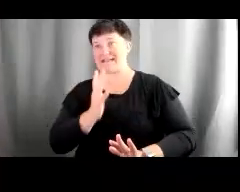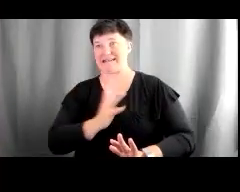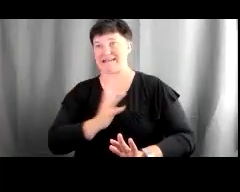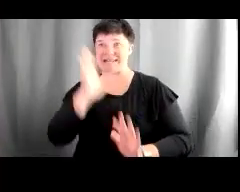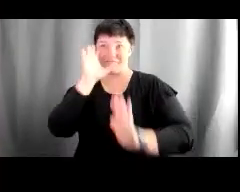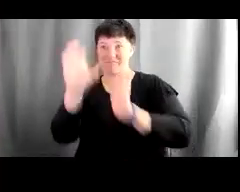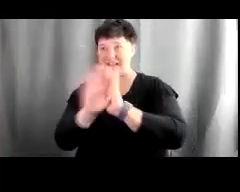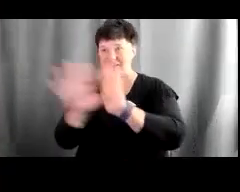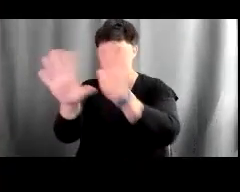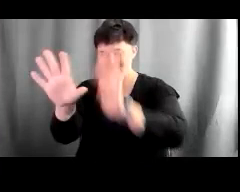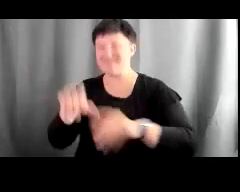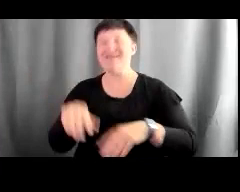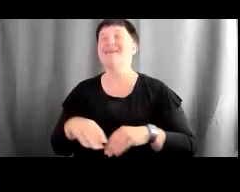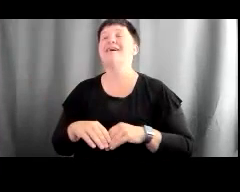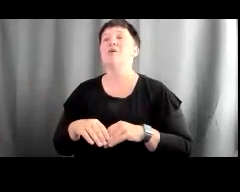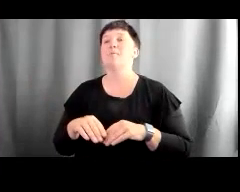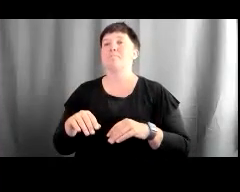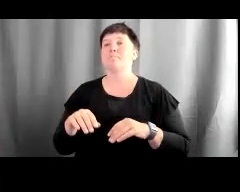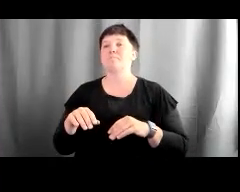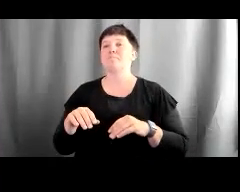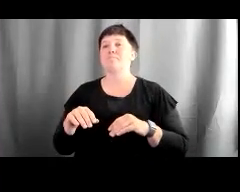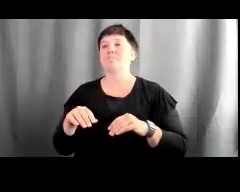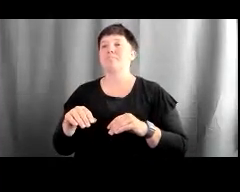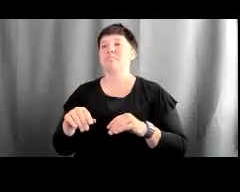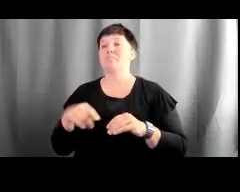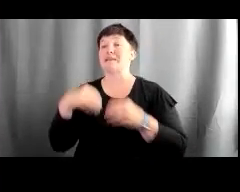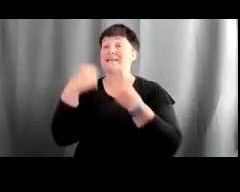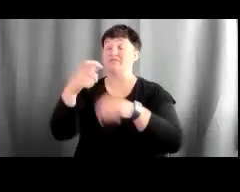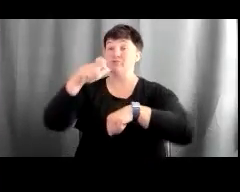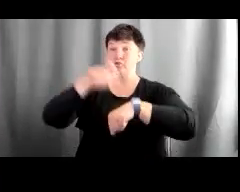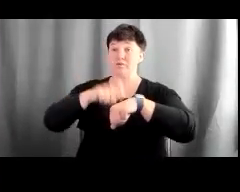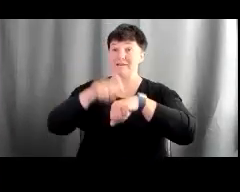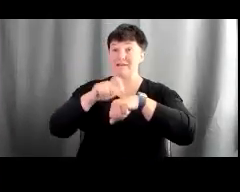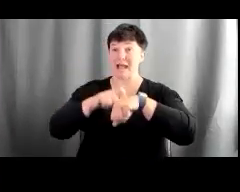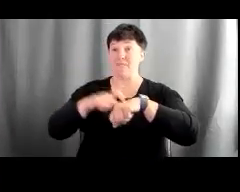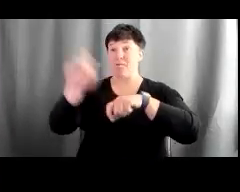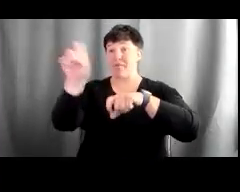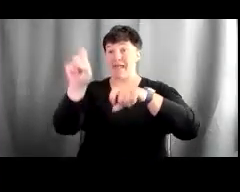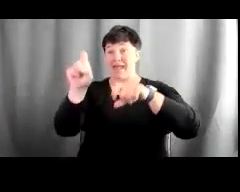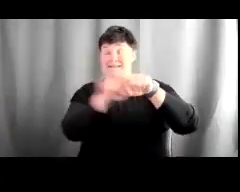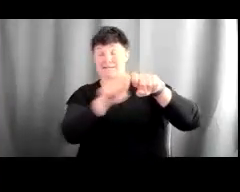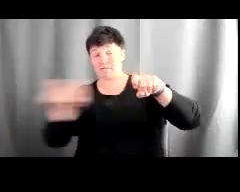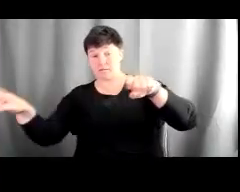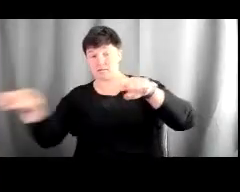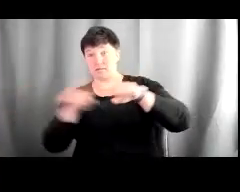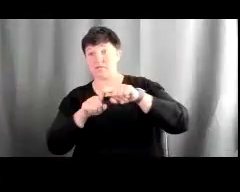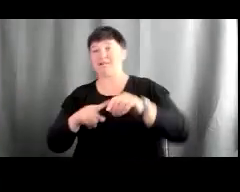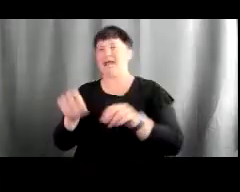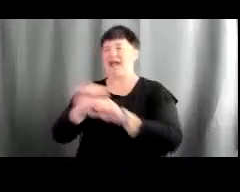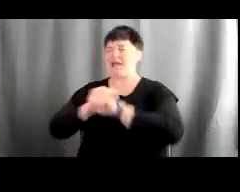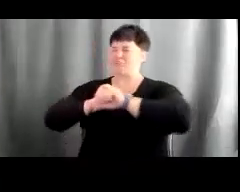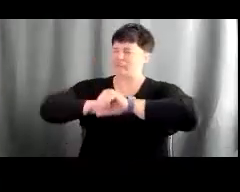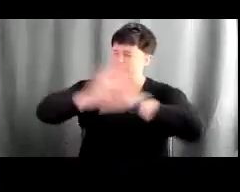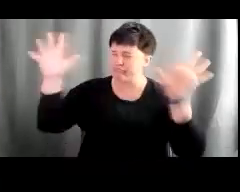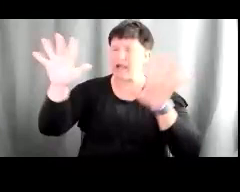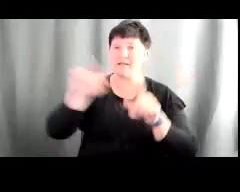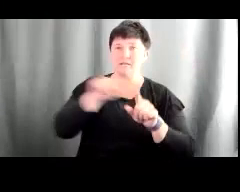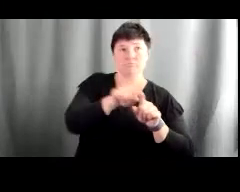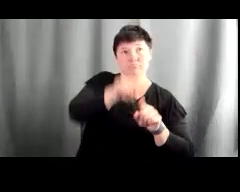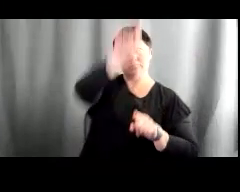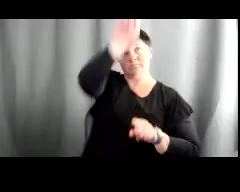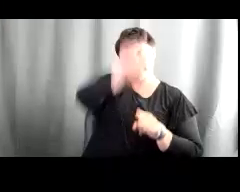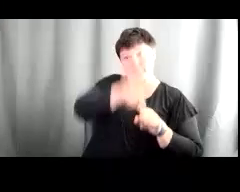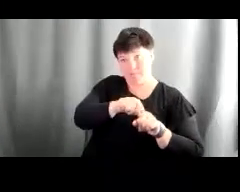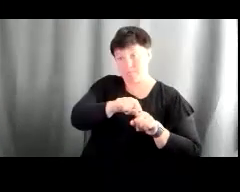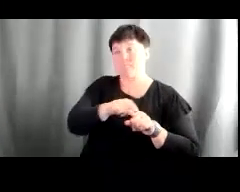cifras bonitas que tiene, ya que simplemente muestra el tiempo en el eje X y la luminosidad, que es el brillo en el eje Y. Veremos